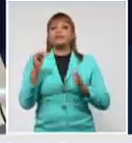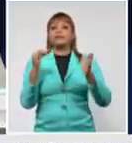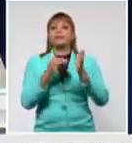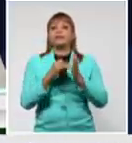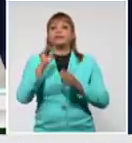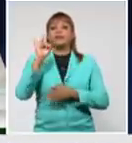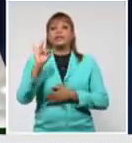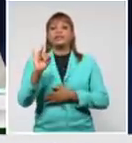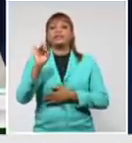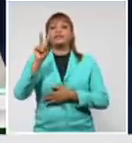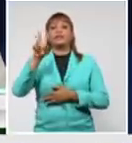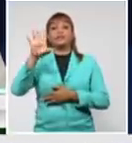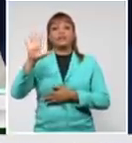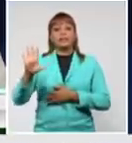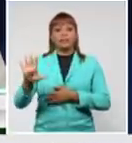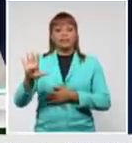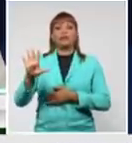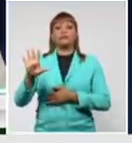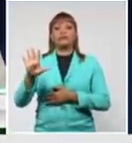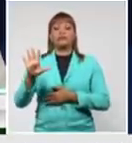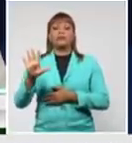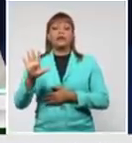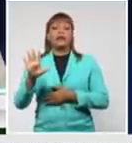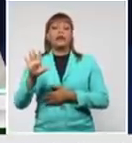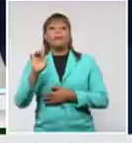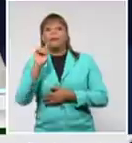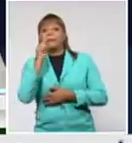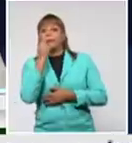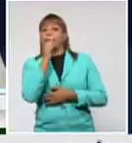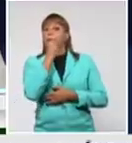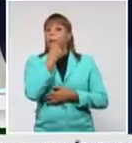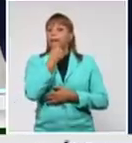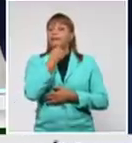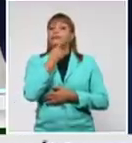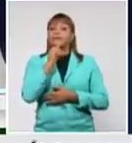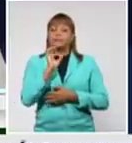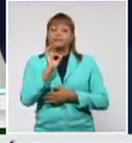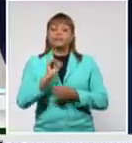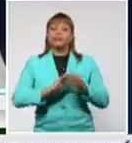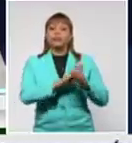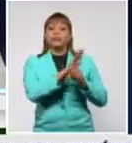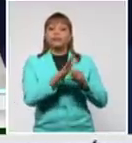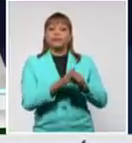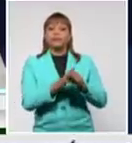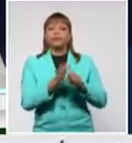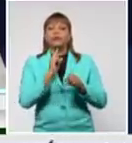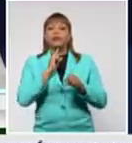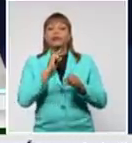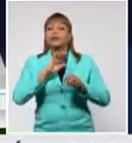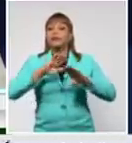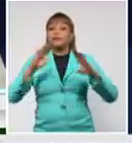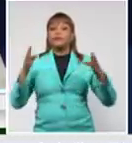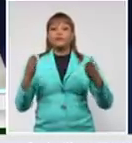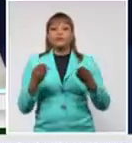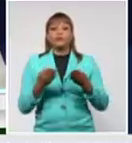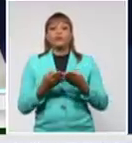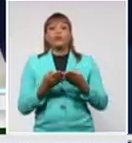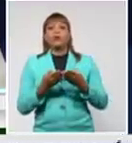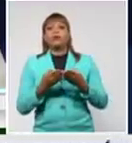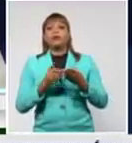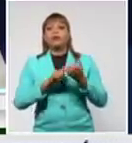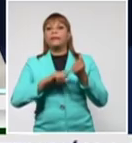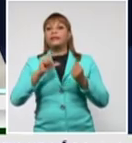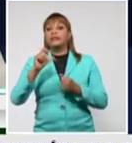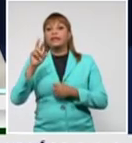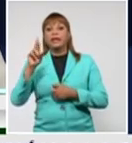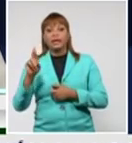6.725 muestras para el diagnóstico de la COVID-19. Estas muestras se procesaron